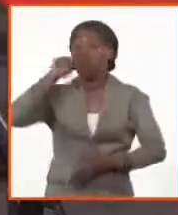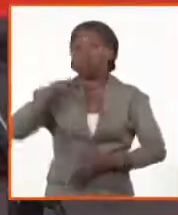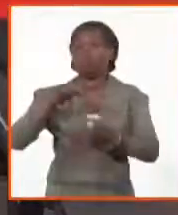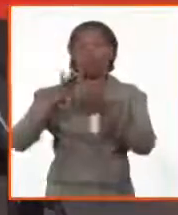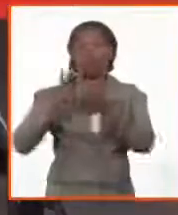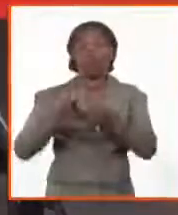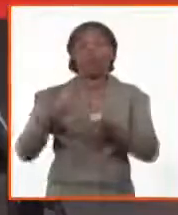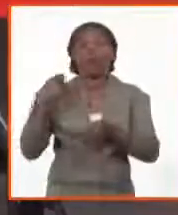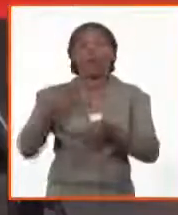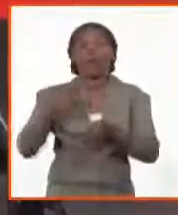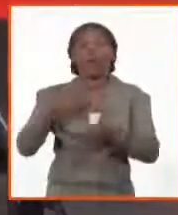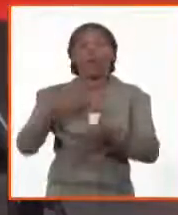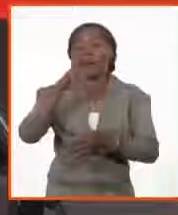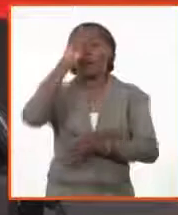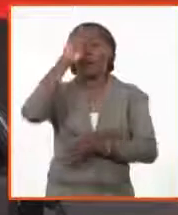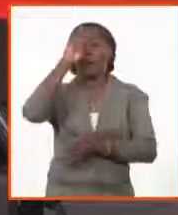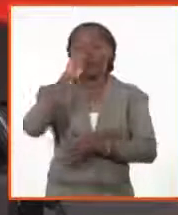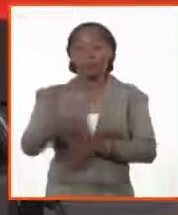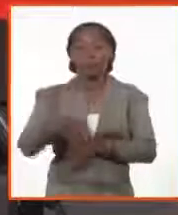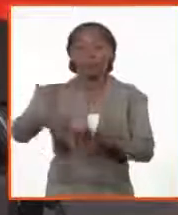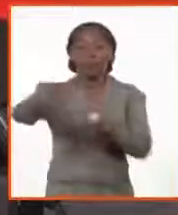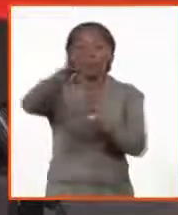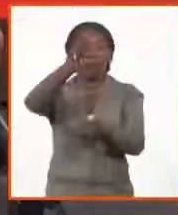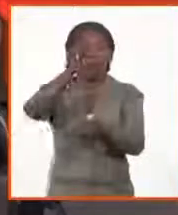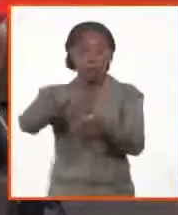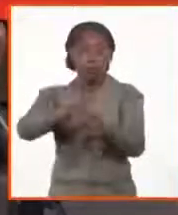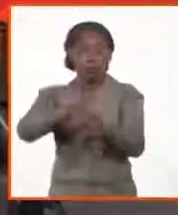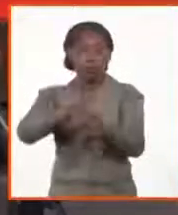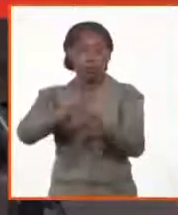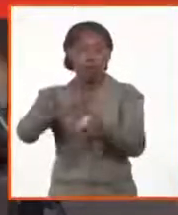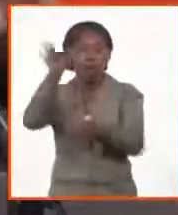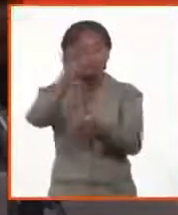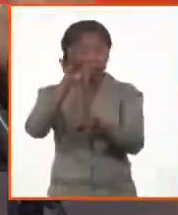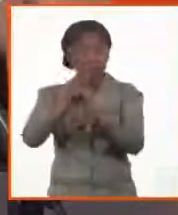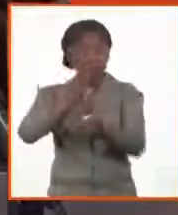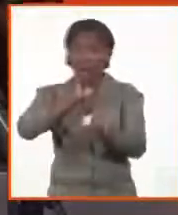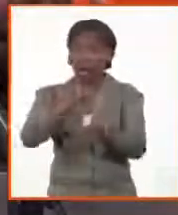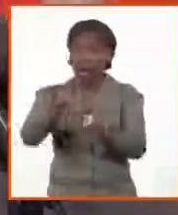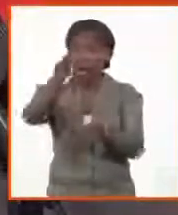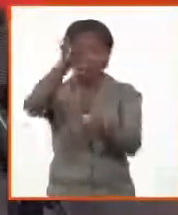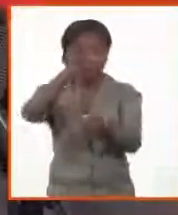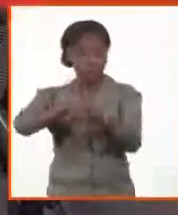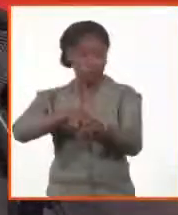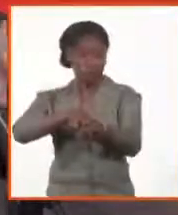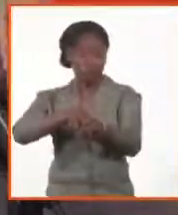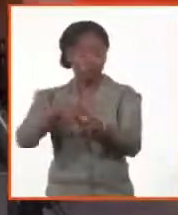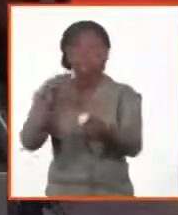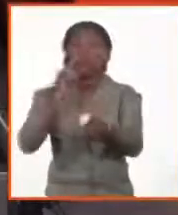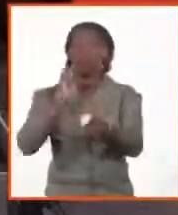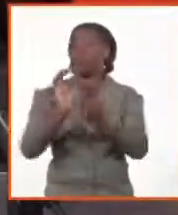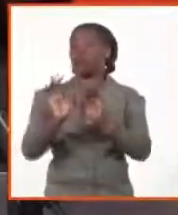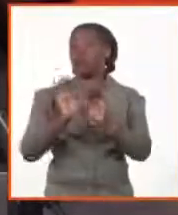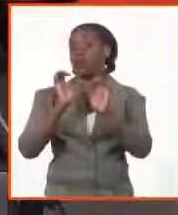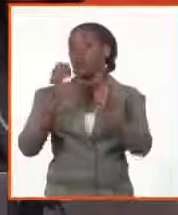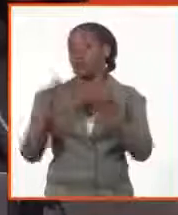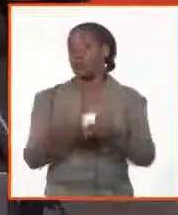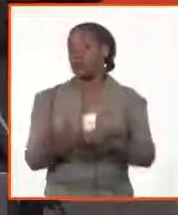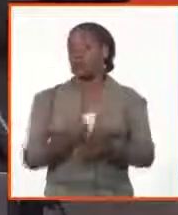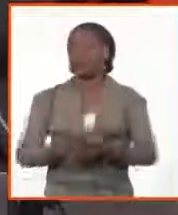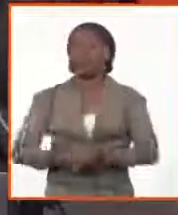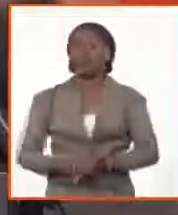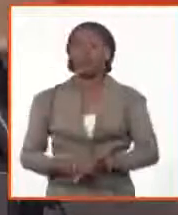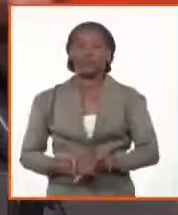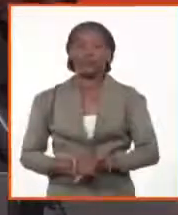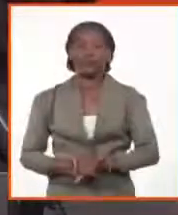y aunque se sienta que puede hacer otras cosas tiene que cuidarse ahora ya